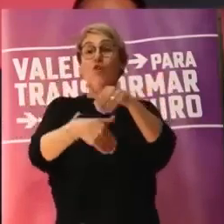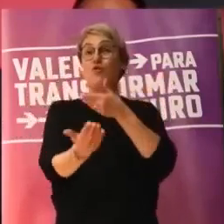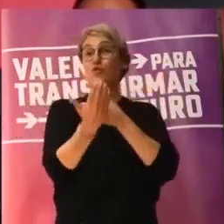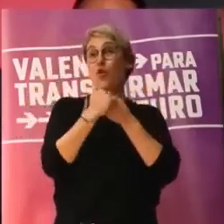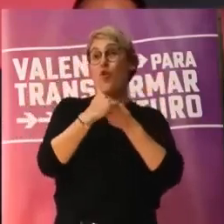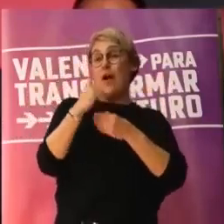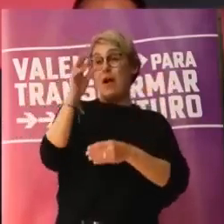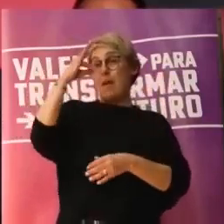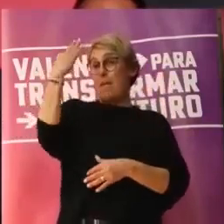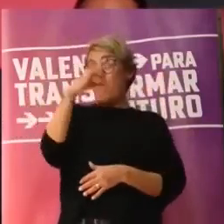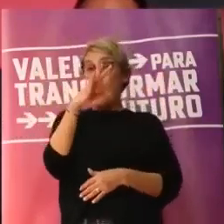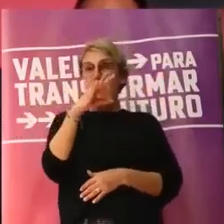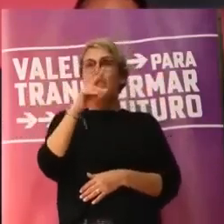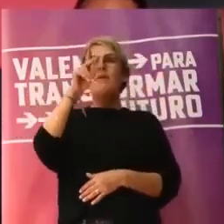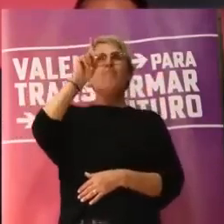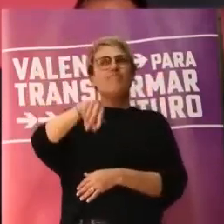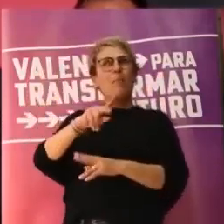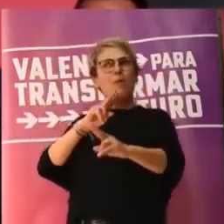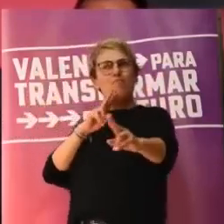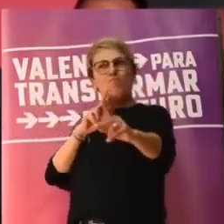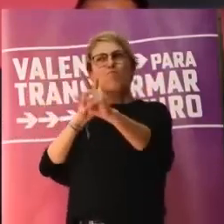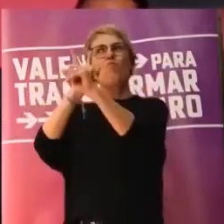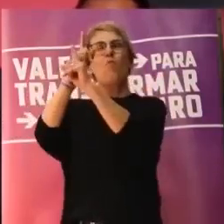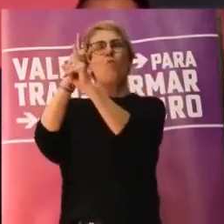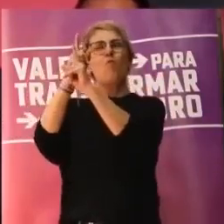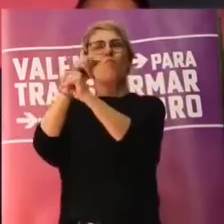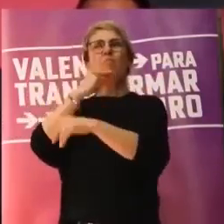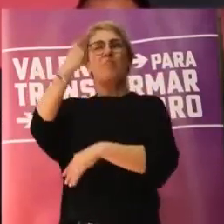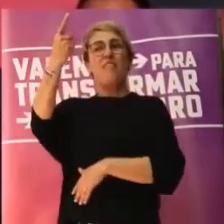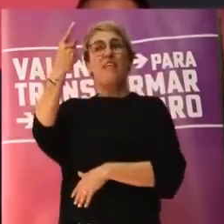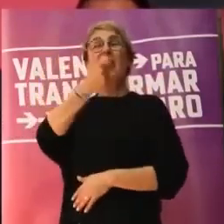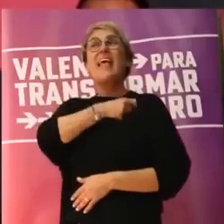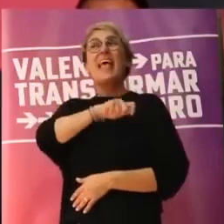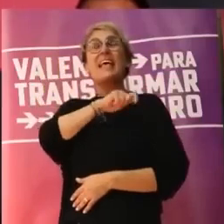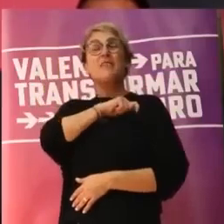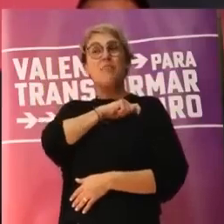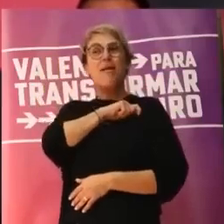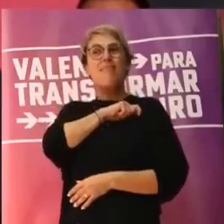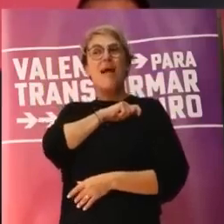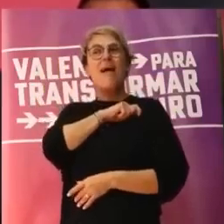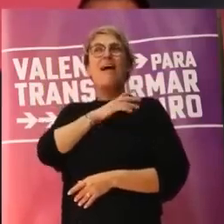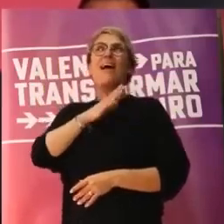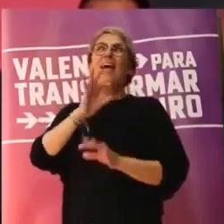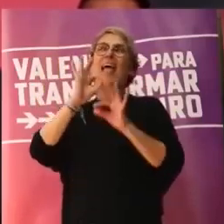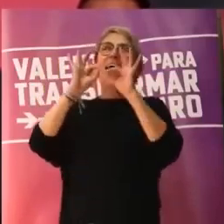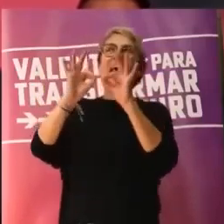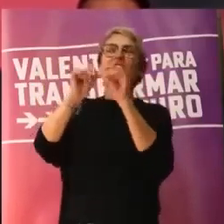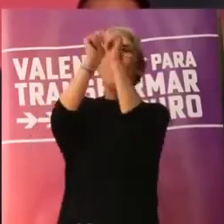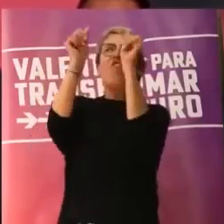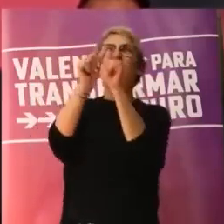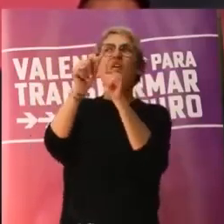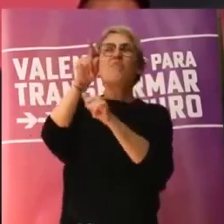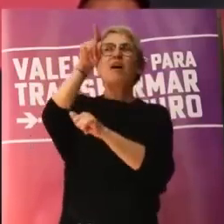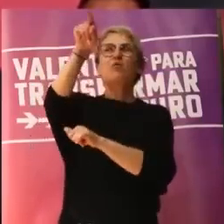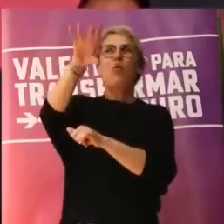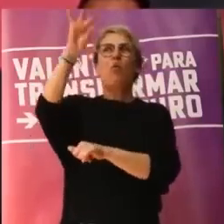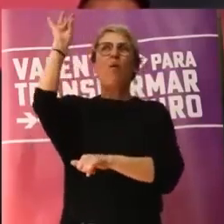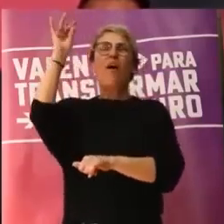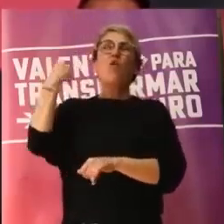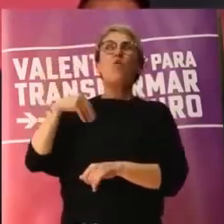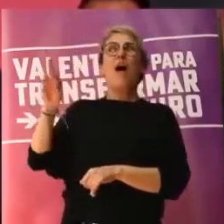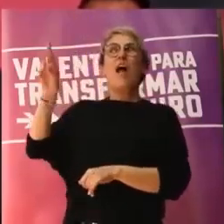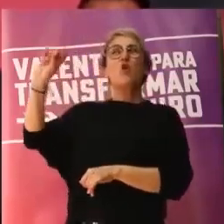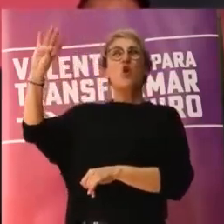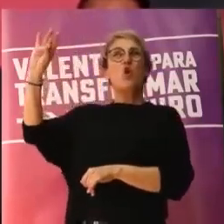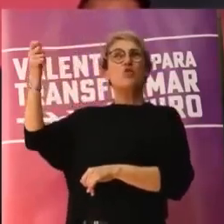una manera de decirle también a esos golpistas de Madrid: España no es como ustedes quieren que sea. España no es como Ana Rosa,